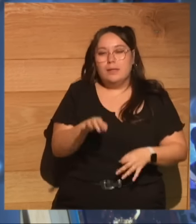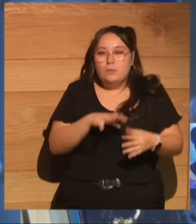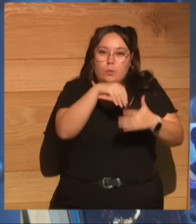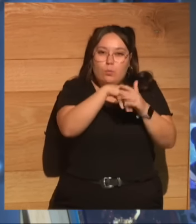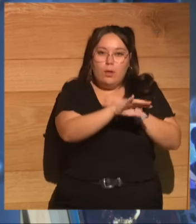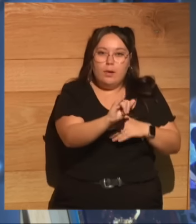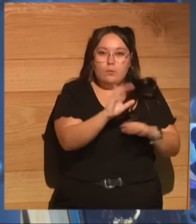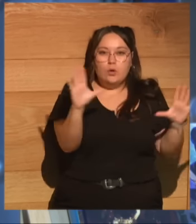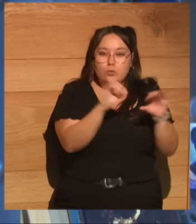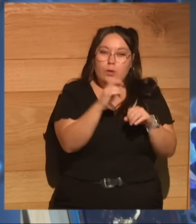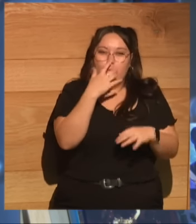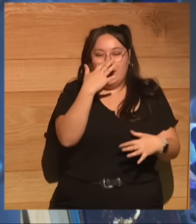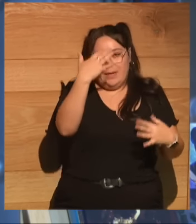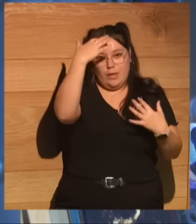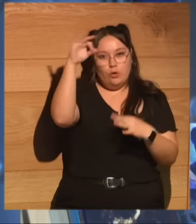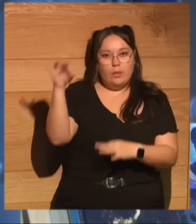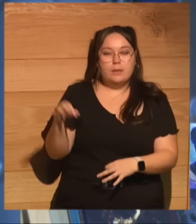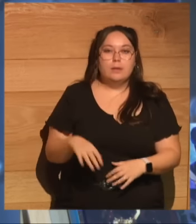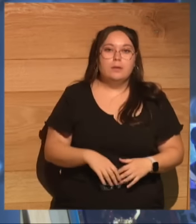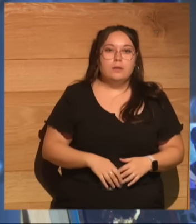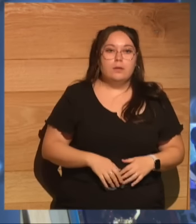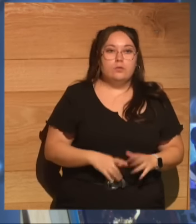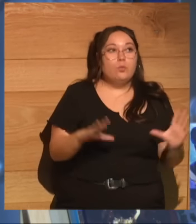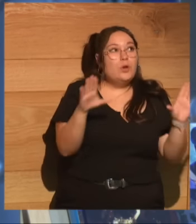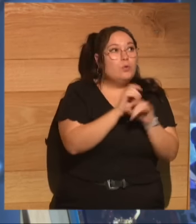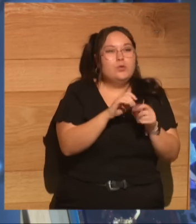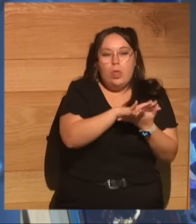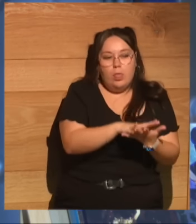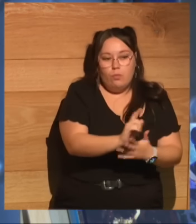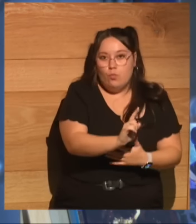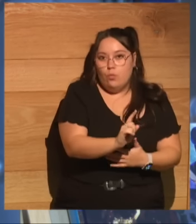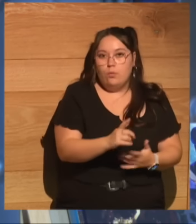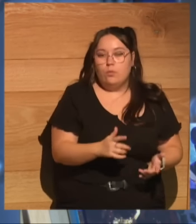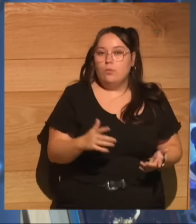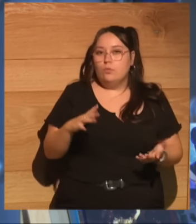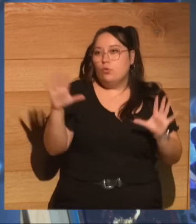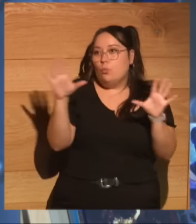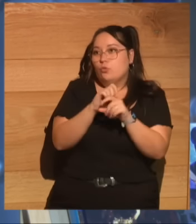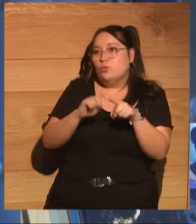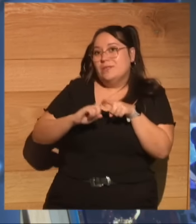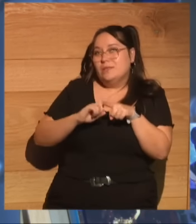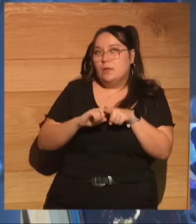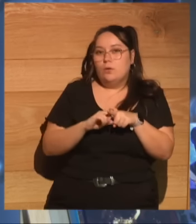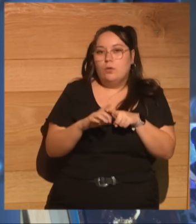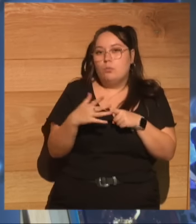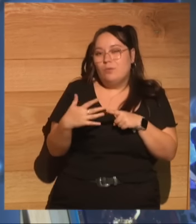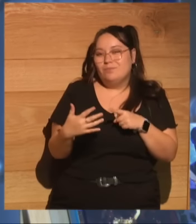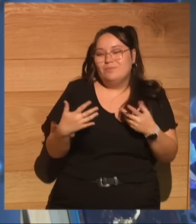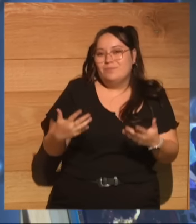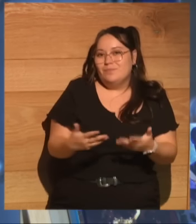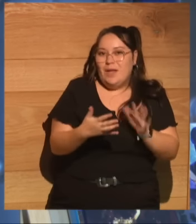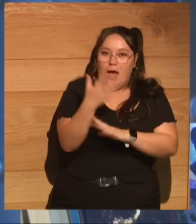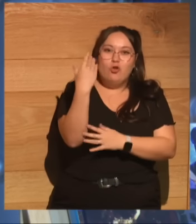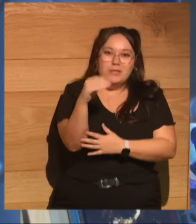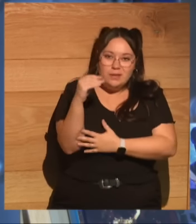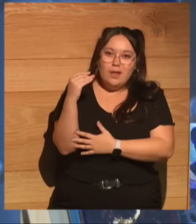dentro, una oscuridad muy inocente, por decirlo de alguna manera. No es una oscuridad destructiva, sino una oscuridad lánguida y